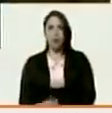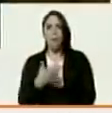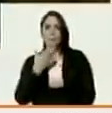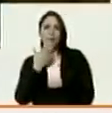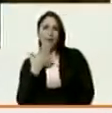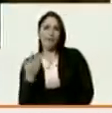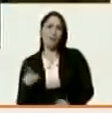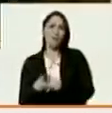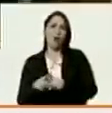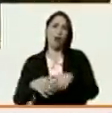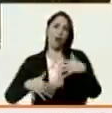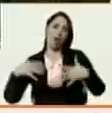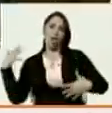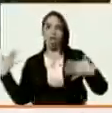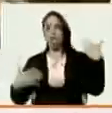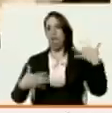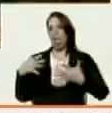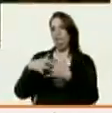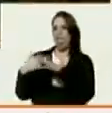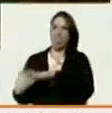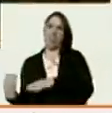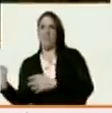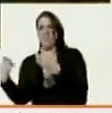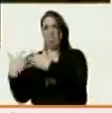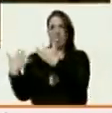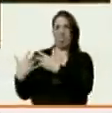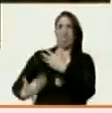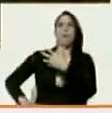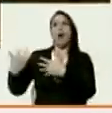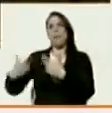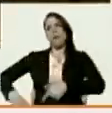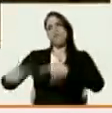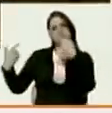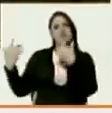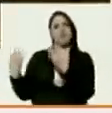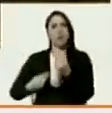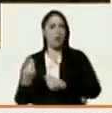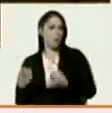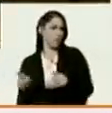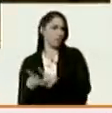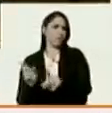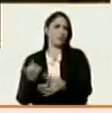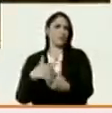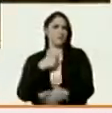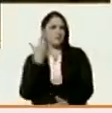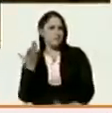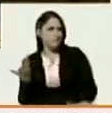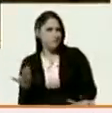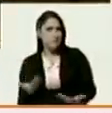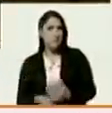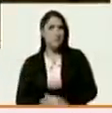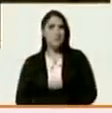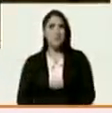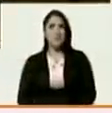de barrio, que tú ven acá, ven, vamos a pelear. ¿Qué es eso, Dios querido?